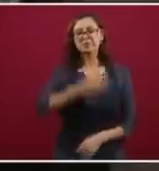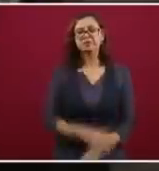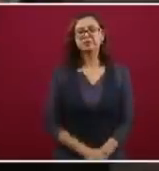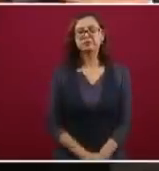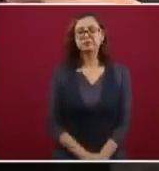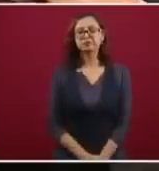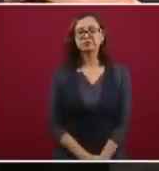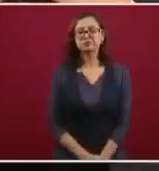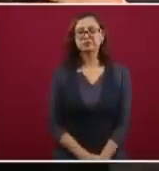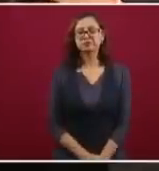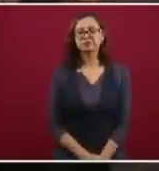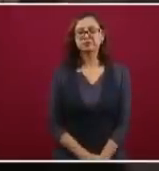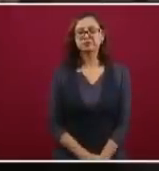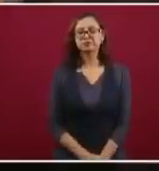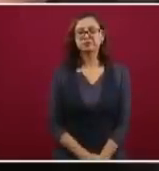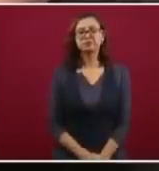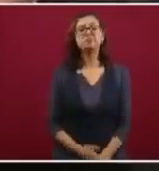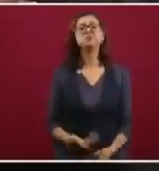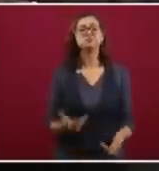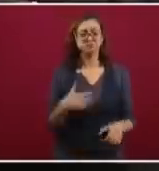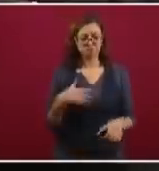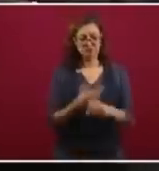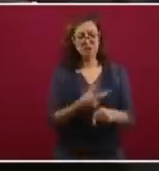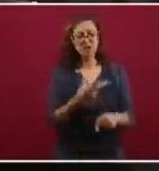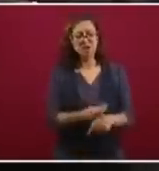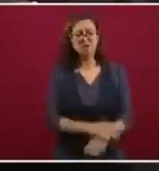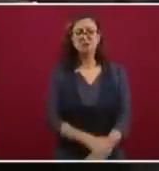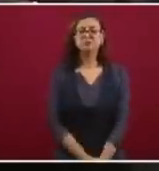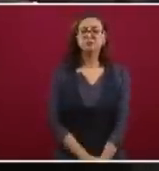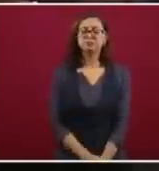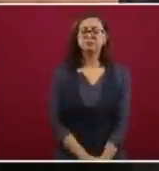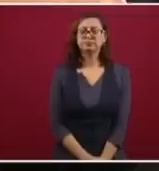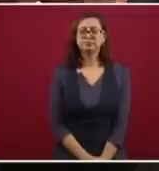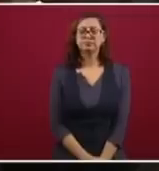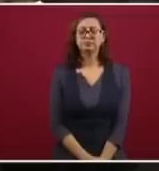no sé si se va a hacer finalmente. Se va a rehabilitar. Ahí